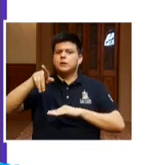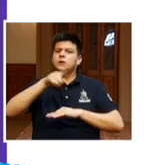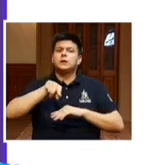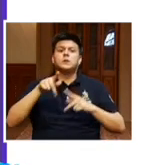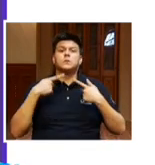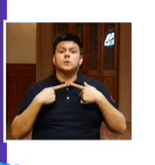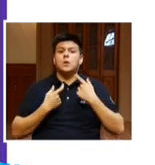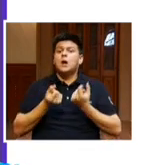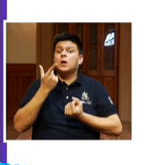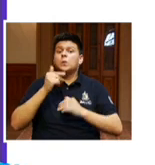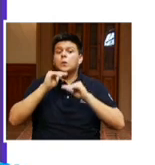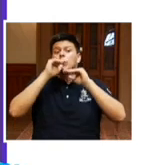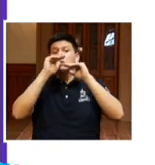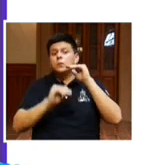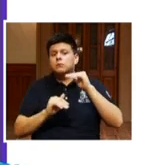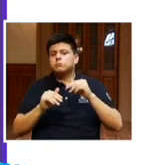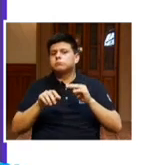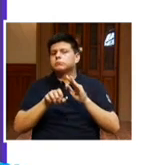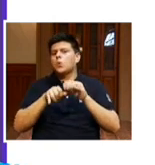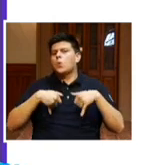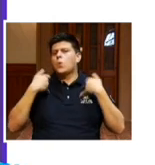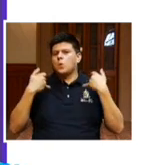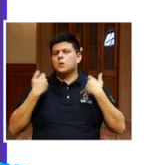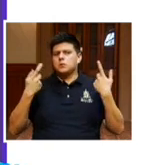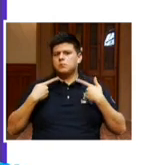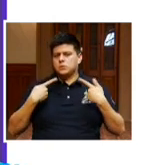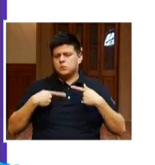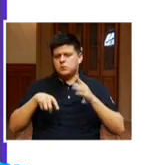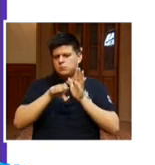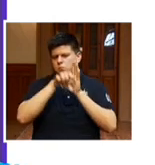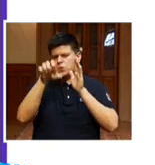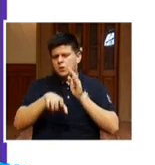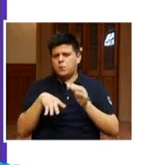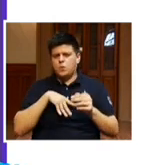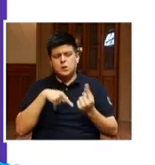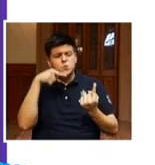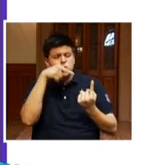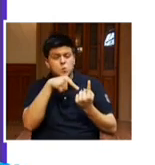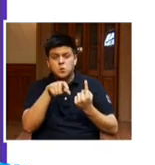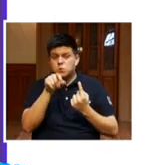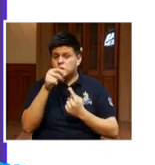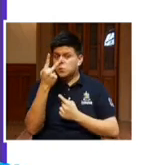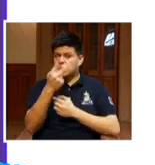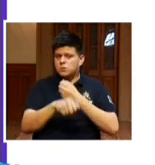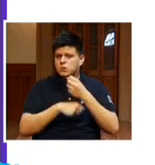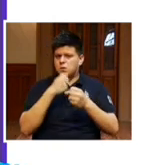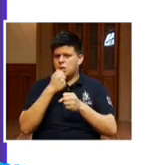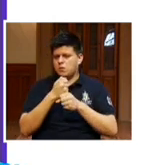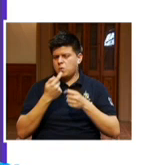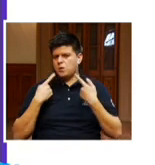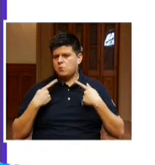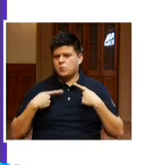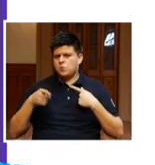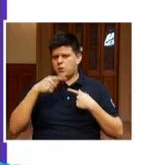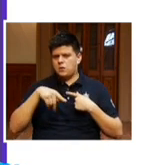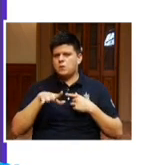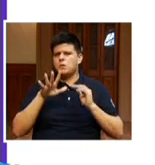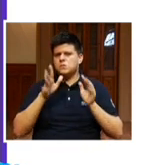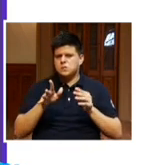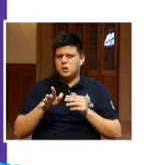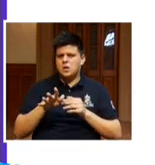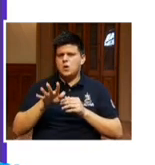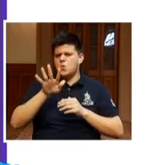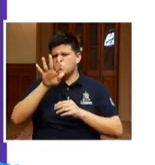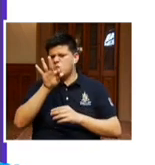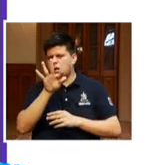jóvenes, como el paciente que vemos ahí de 22 años, pacientes que están en la cuarta y la quinta